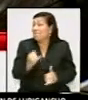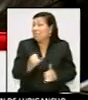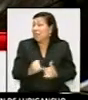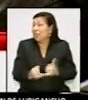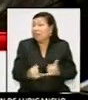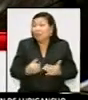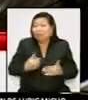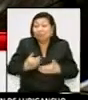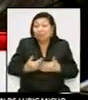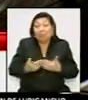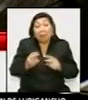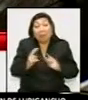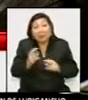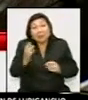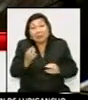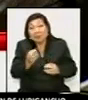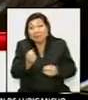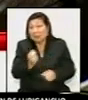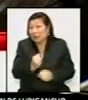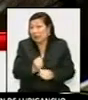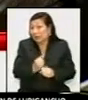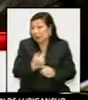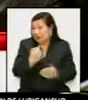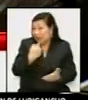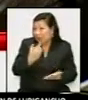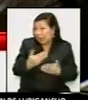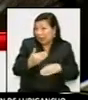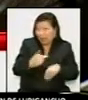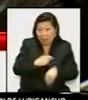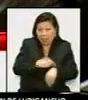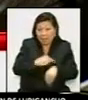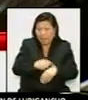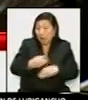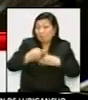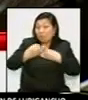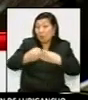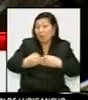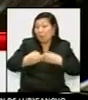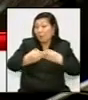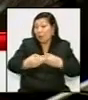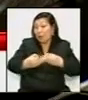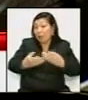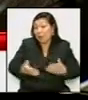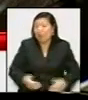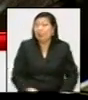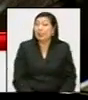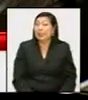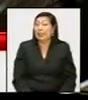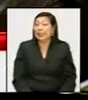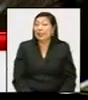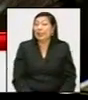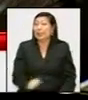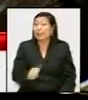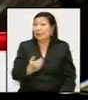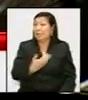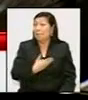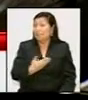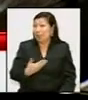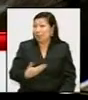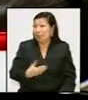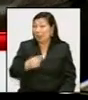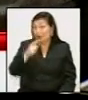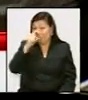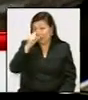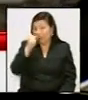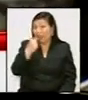estamos generando expectativas a los trabajadores, estamos alargando el tiempo y no estamos tomando una posición. Si el presidente Martín